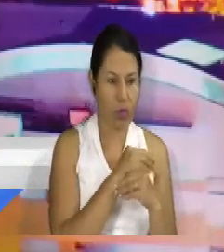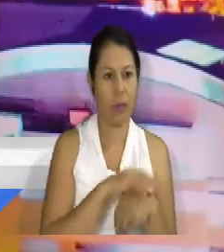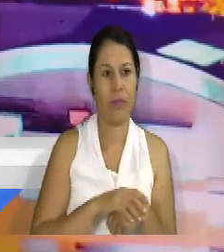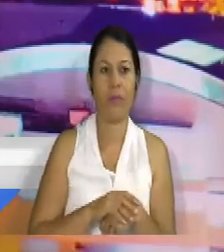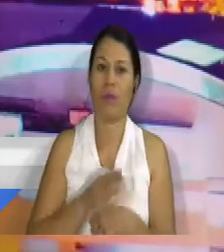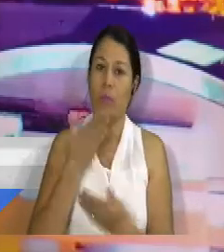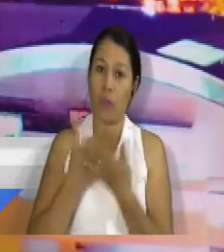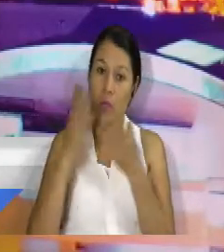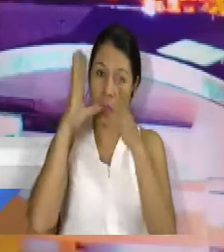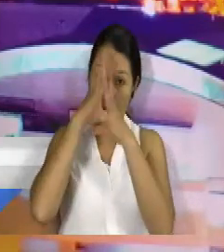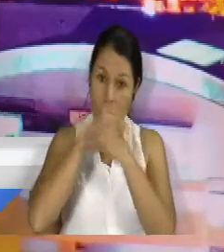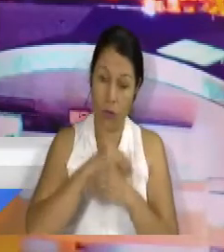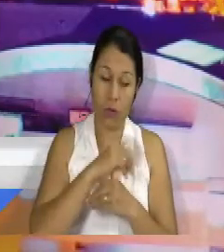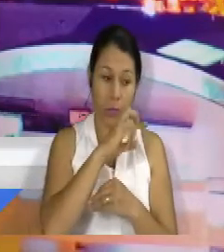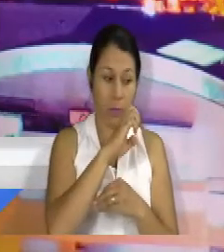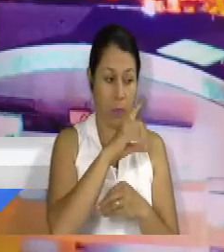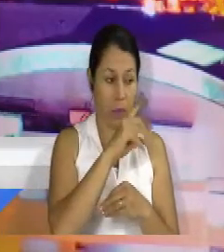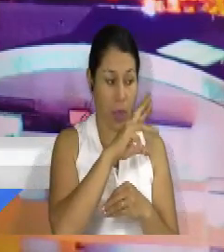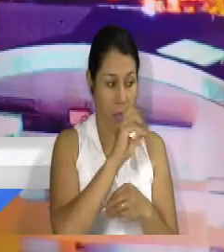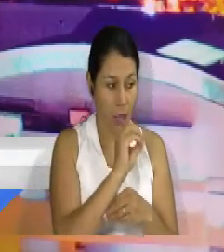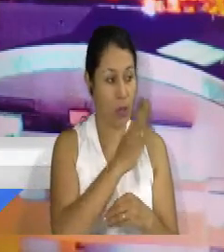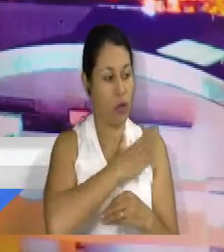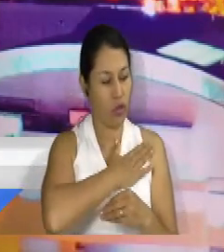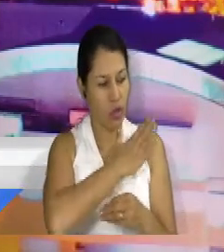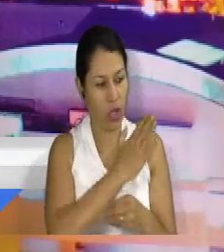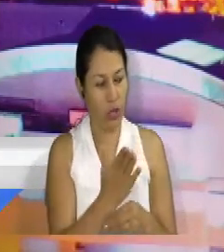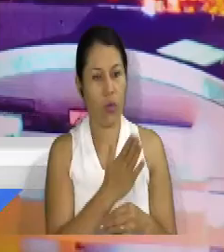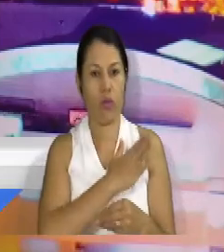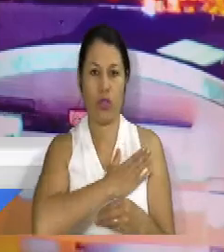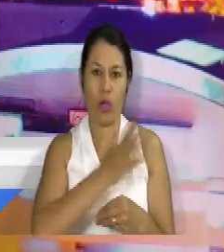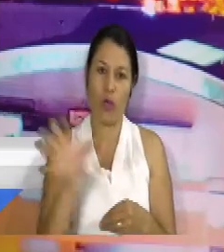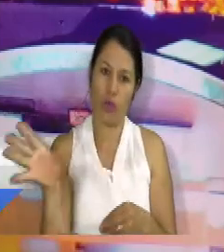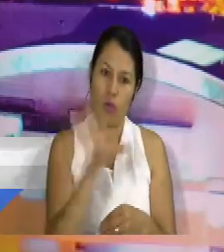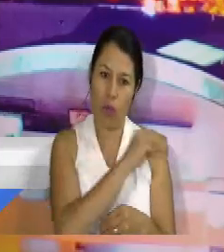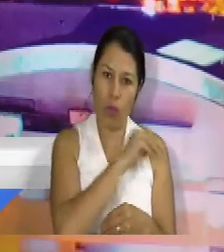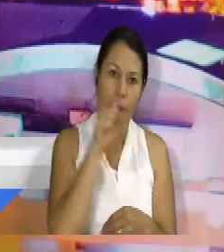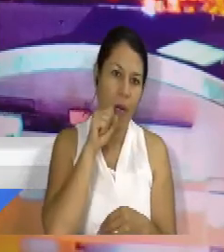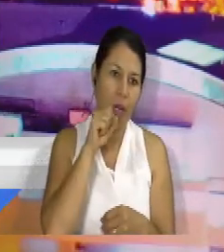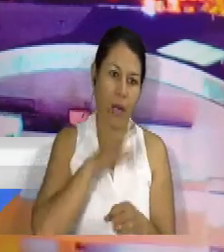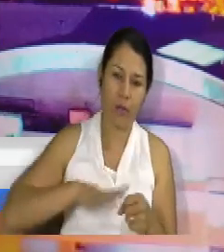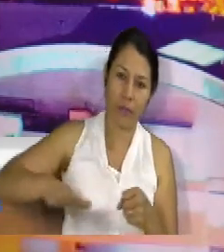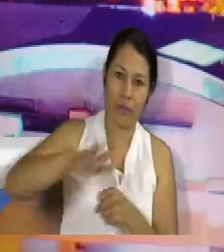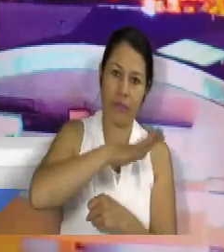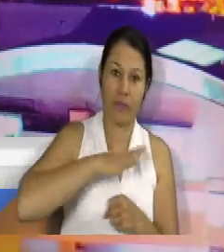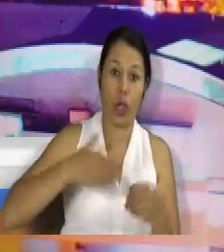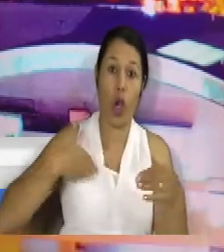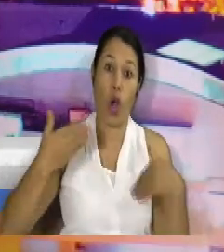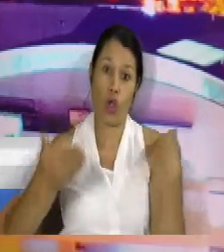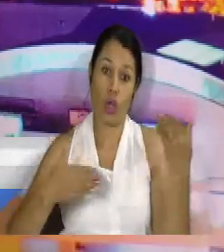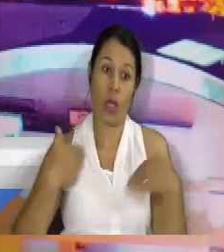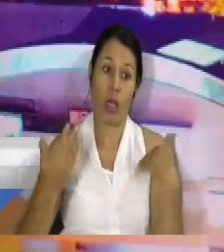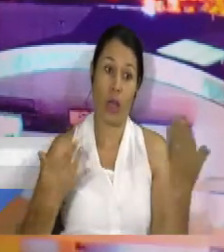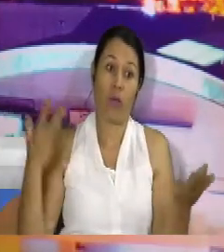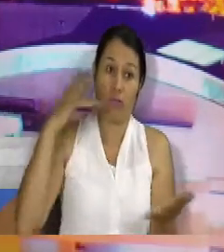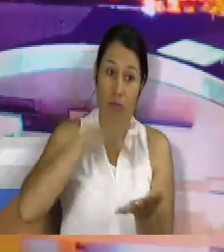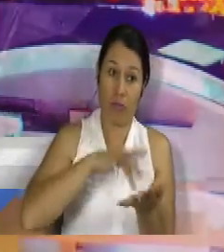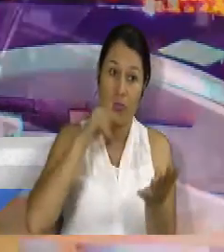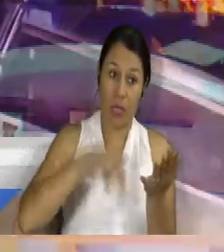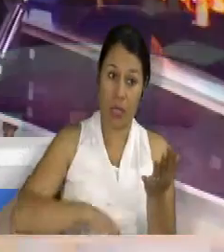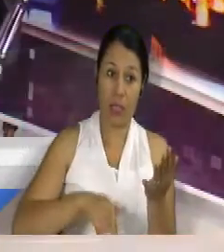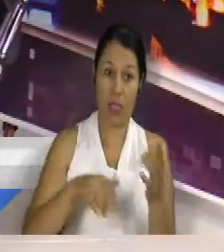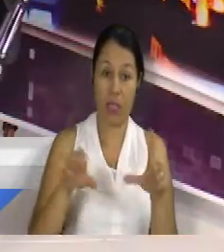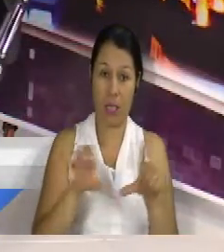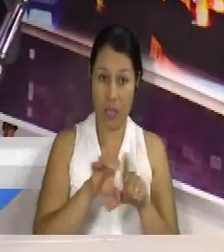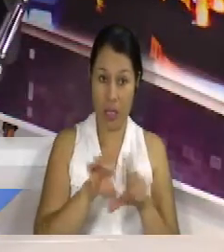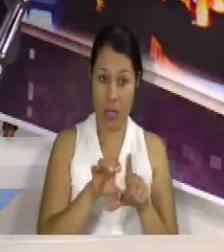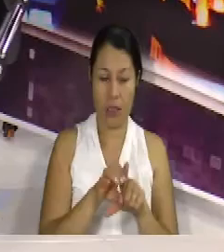y el Mandala Medio. Contentos con volver acá a Enlace Televisión. Su casa. Sí, pero me